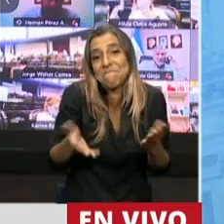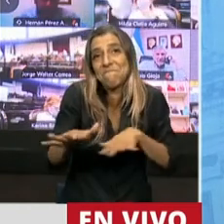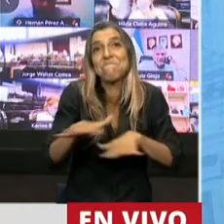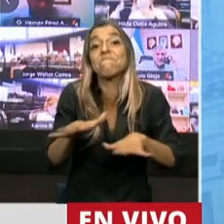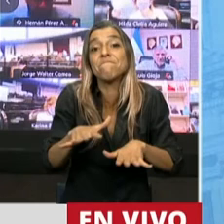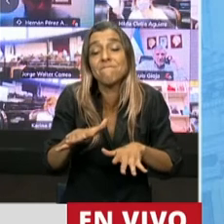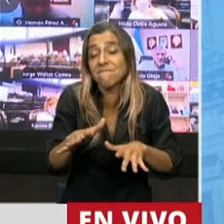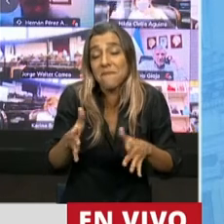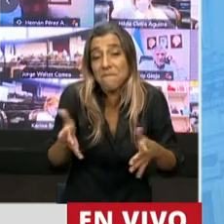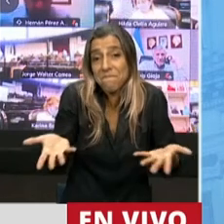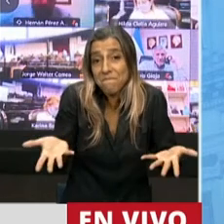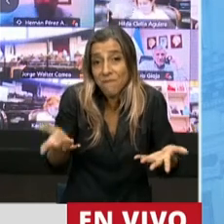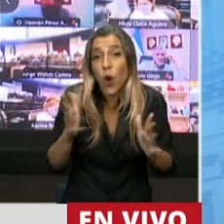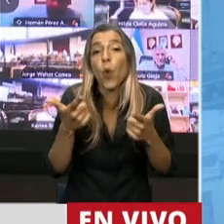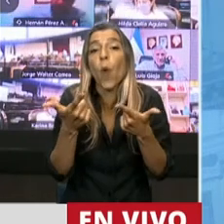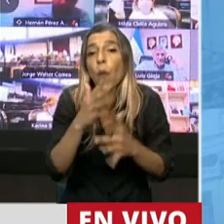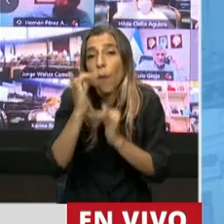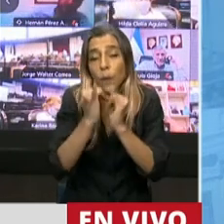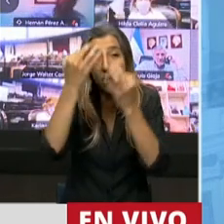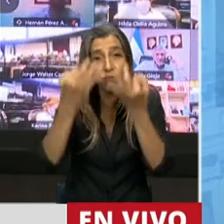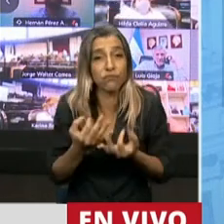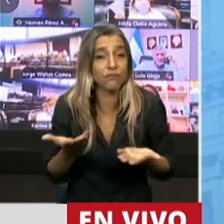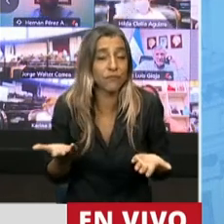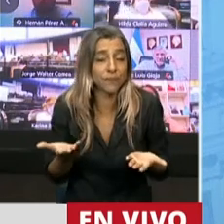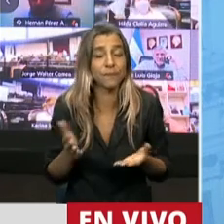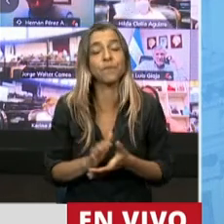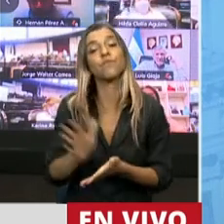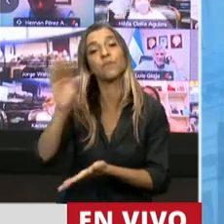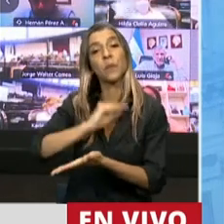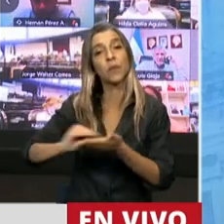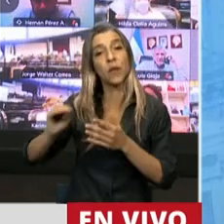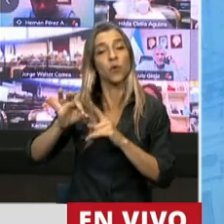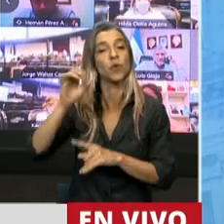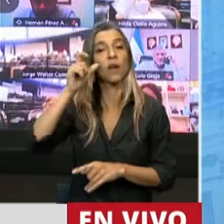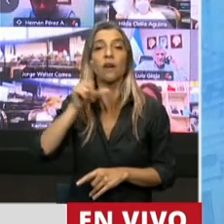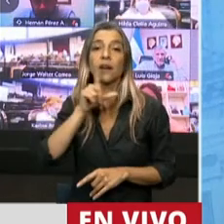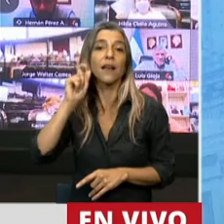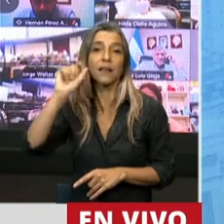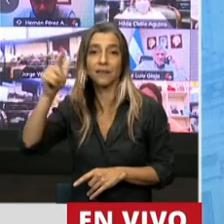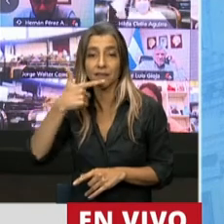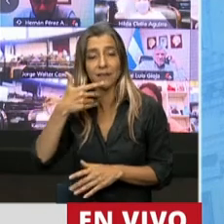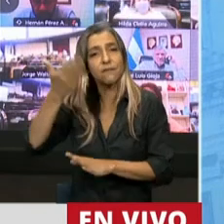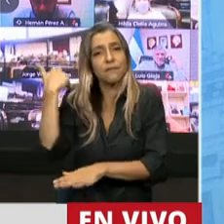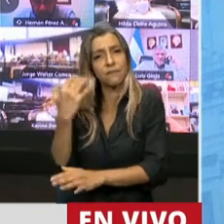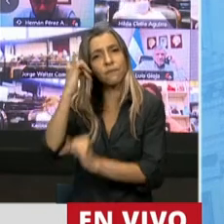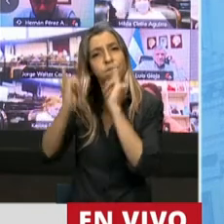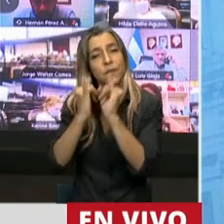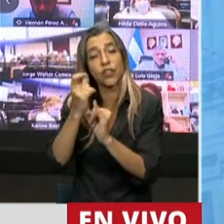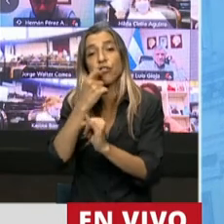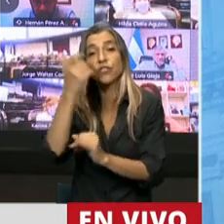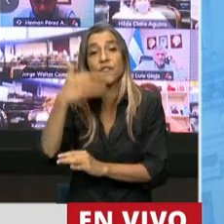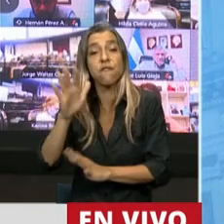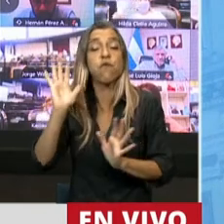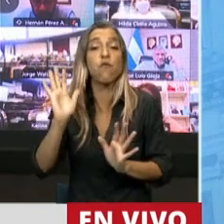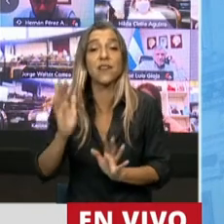país. Bien decía el diputado Ketlas que en un mundo y en una